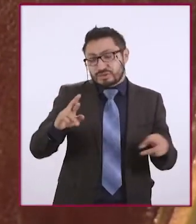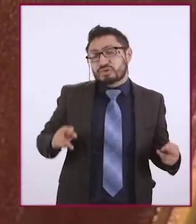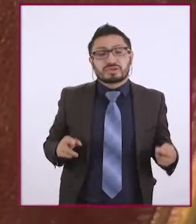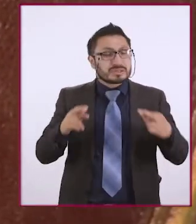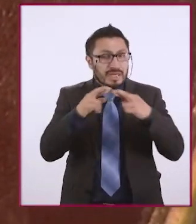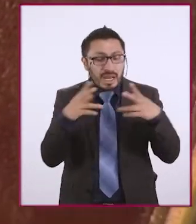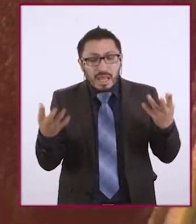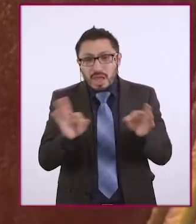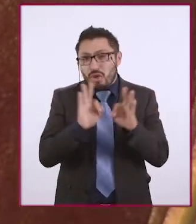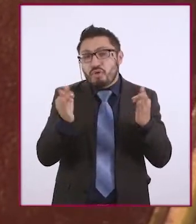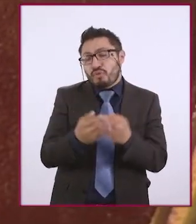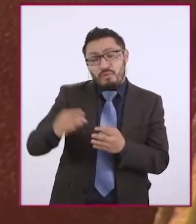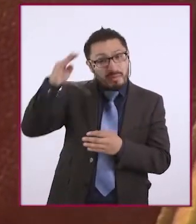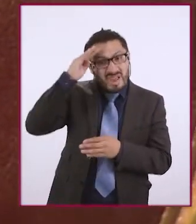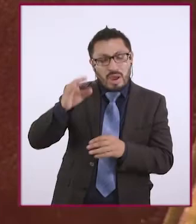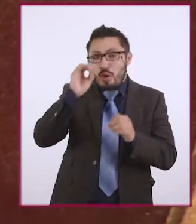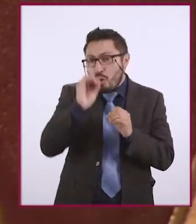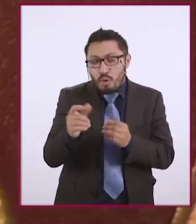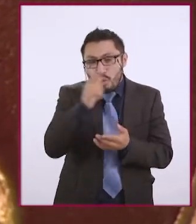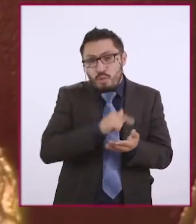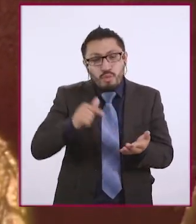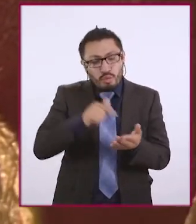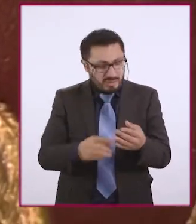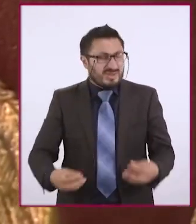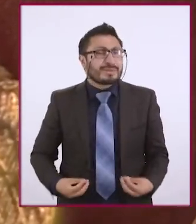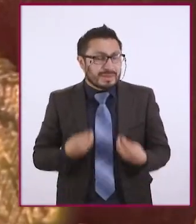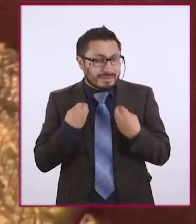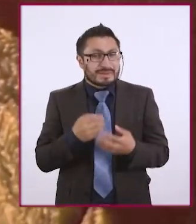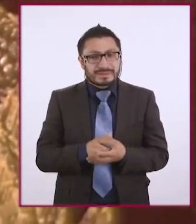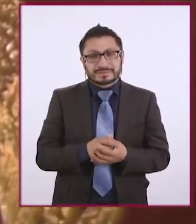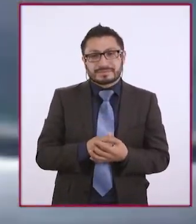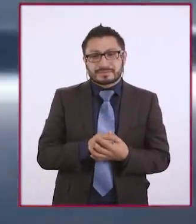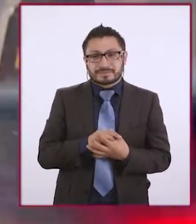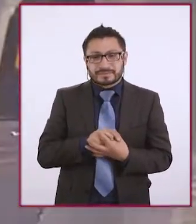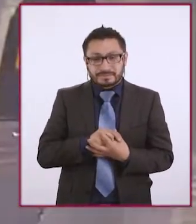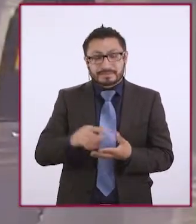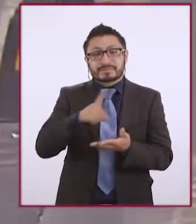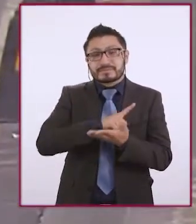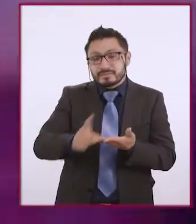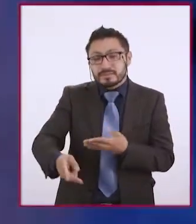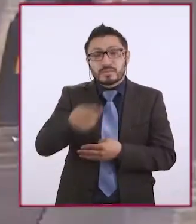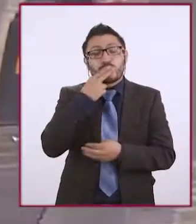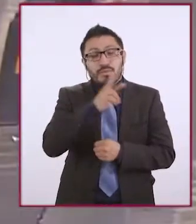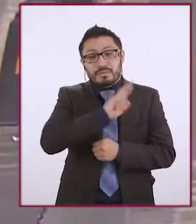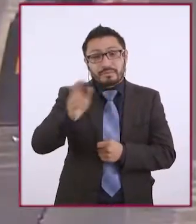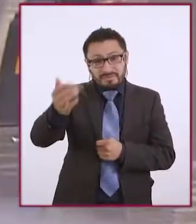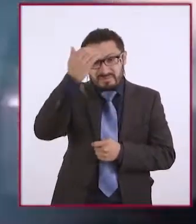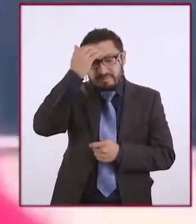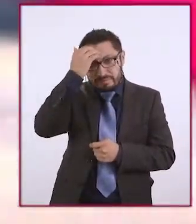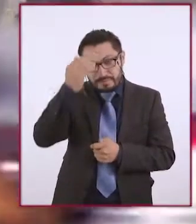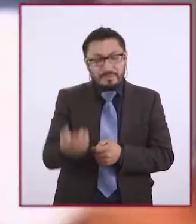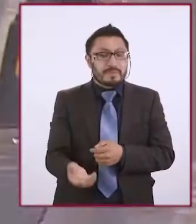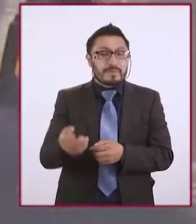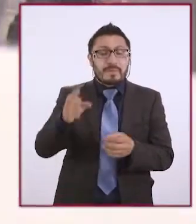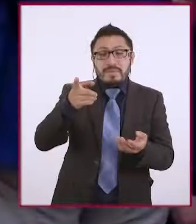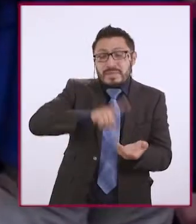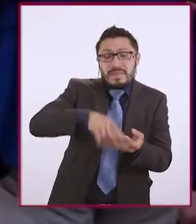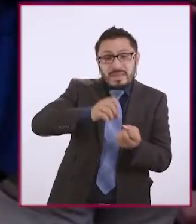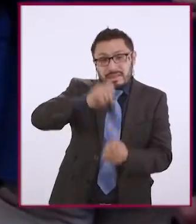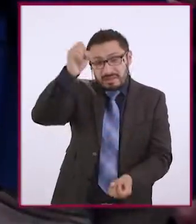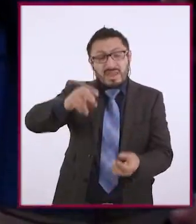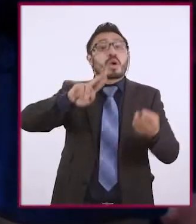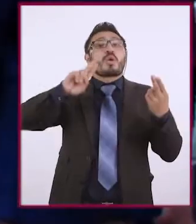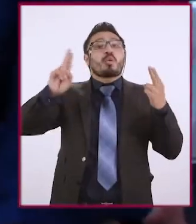religión, forma de pensar o el lugar donde vivamos. Los derechos humanos reconocidos por nuestra Constitución